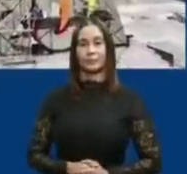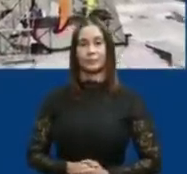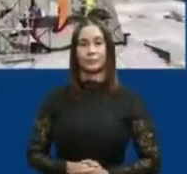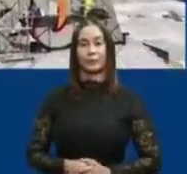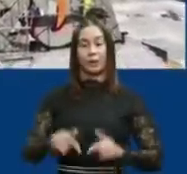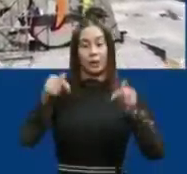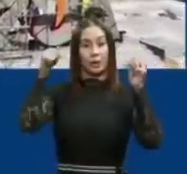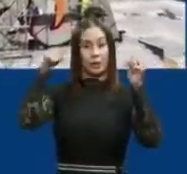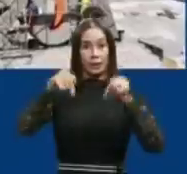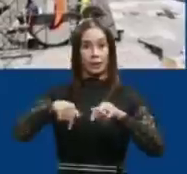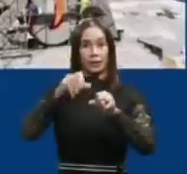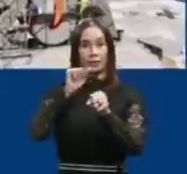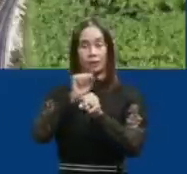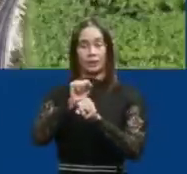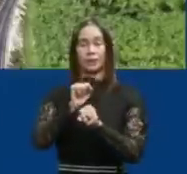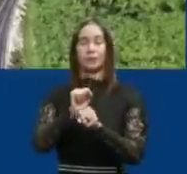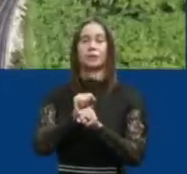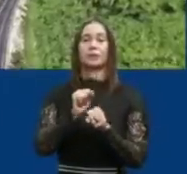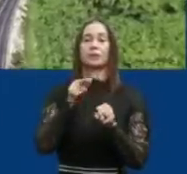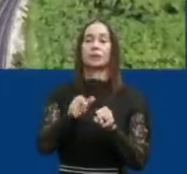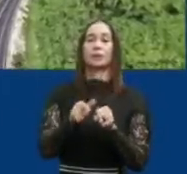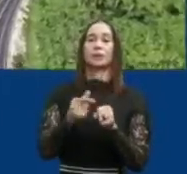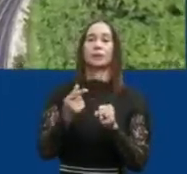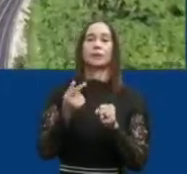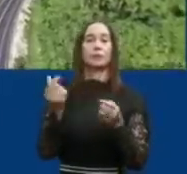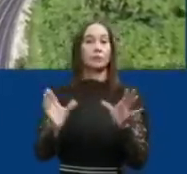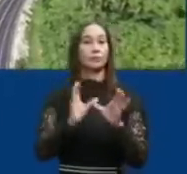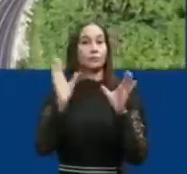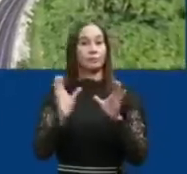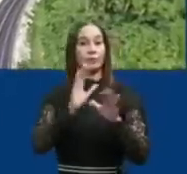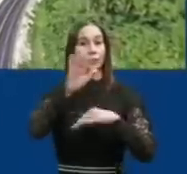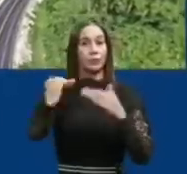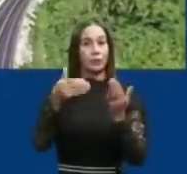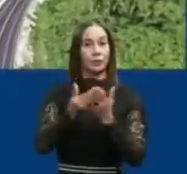este trabajo lo estamos haciendo